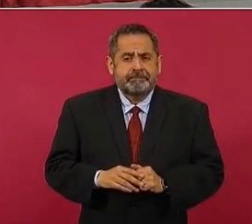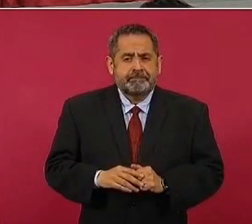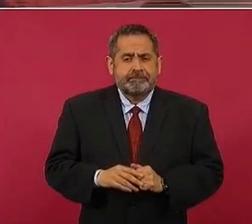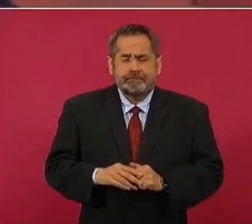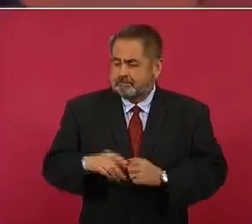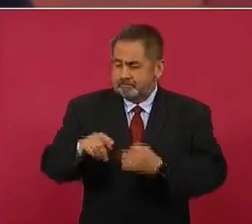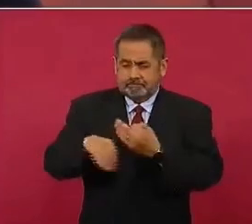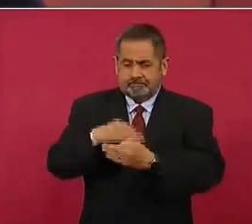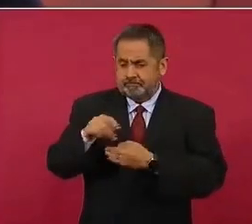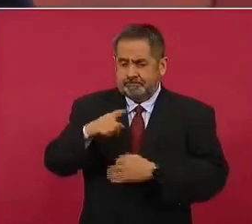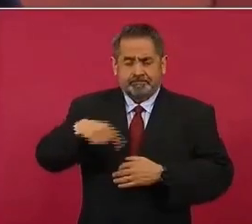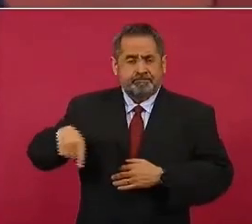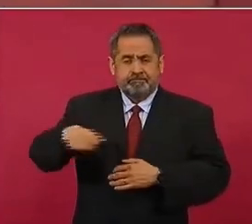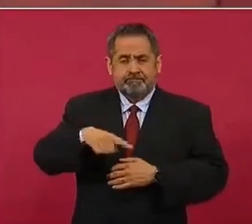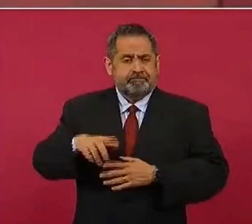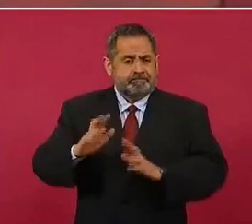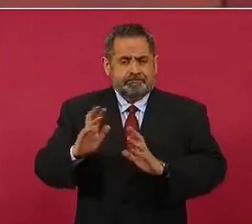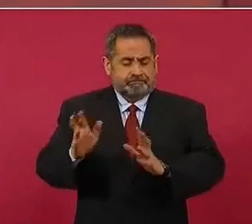todos